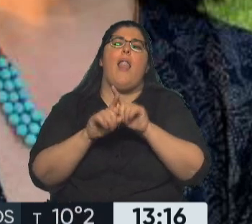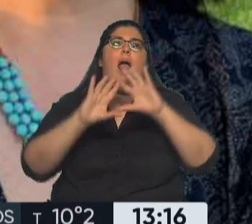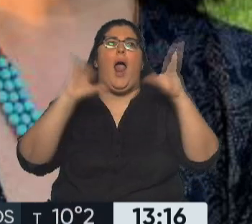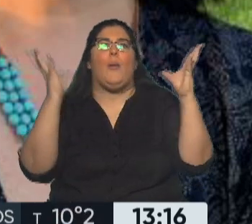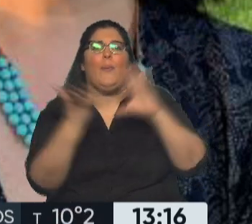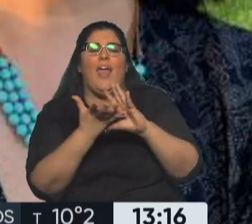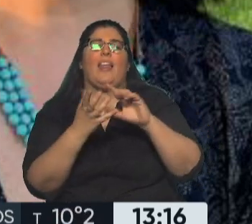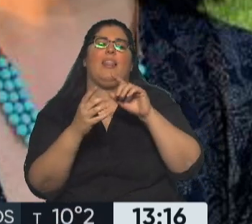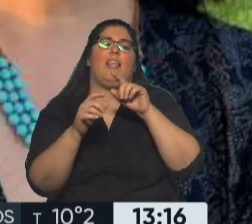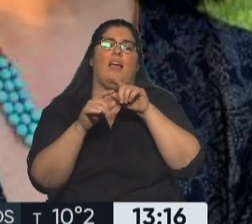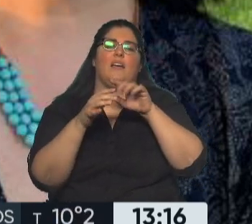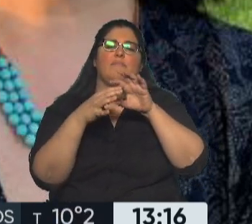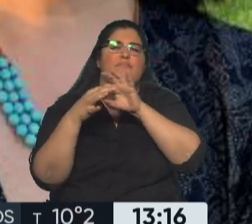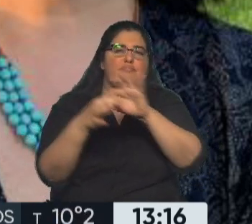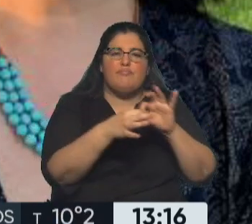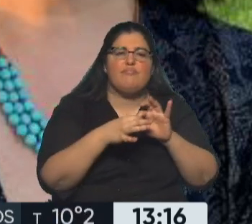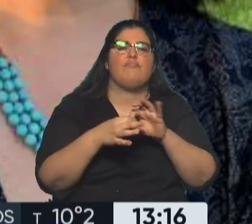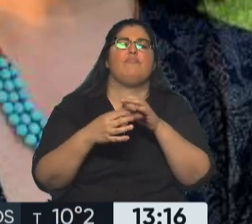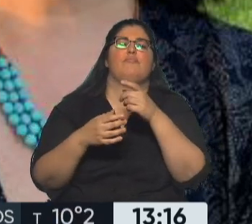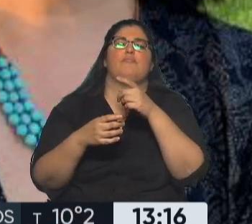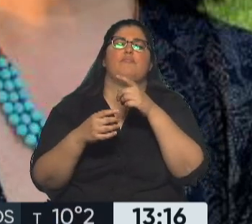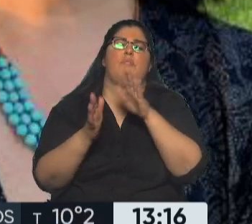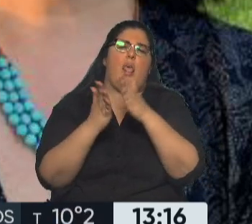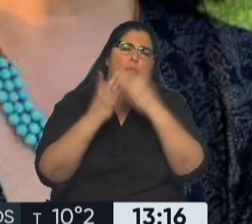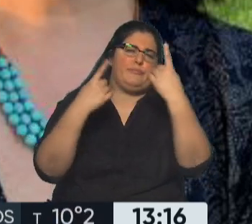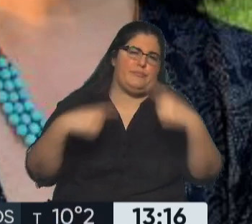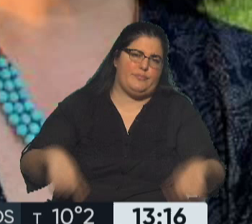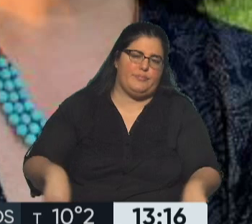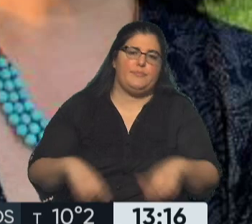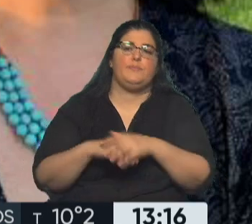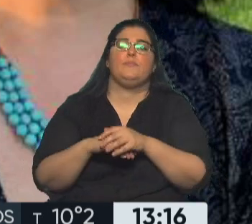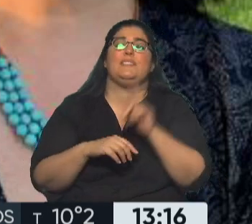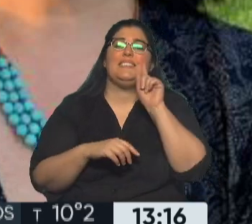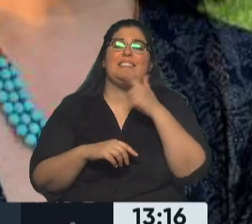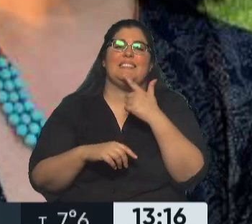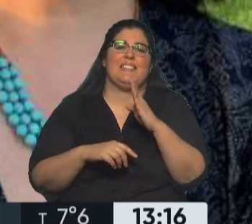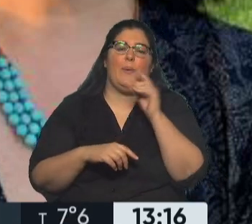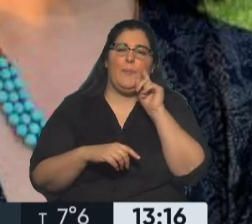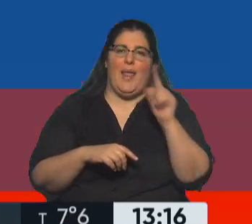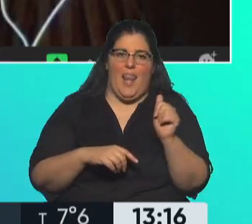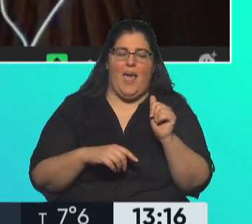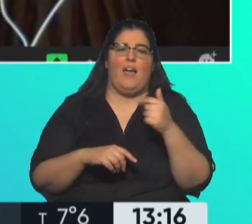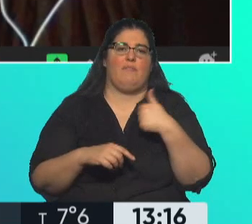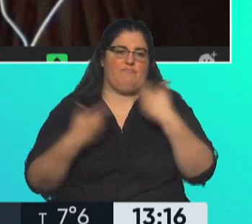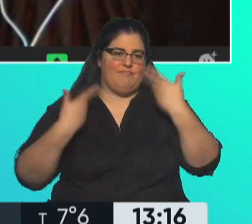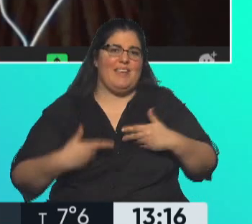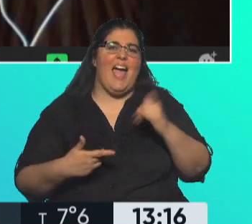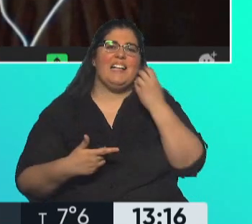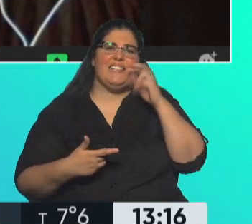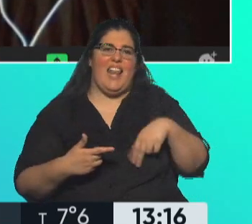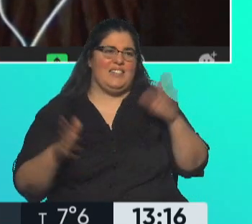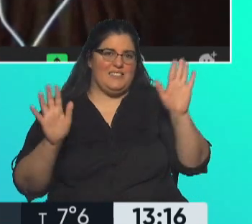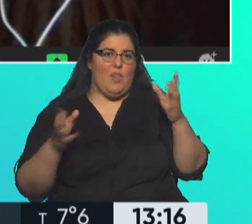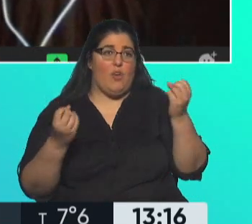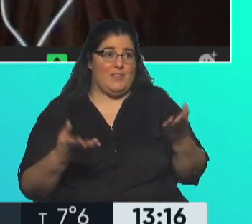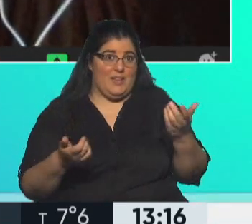Sur Global, entre otras publicaciones. Isabela Ayelen Oliva te saluda. ¿Cómo estás? ¿Nos